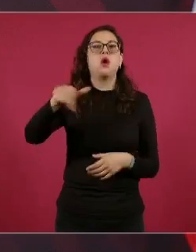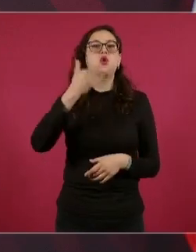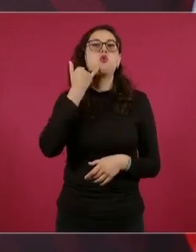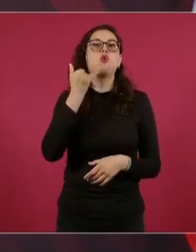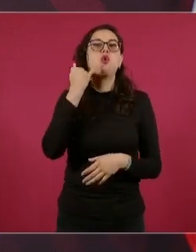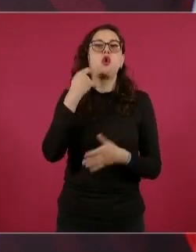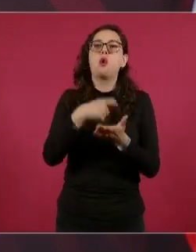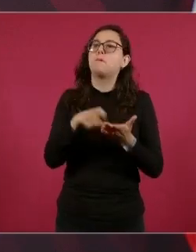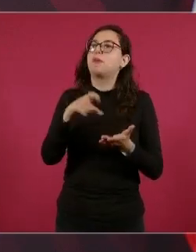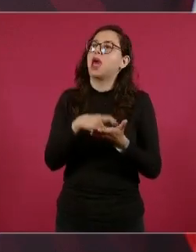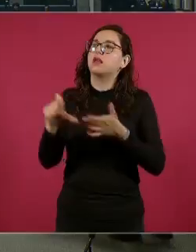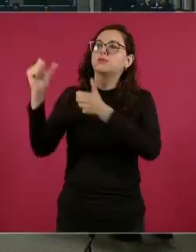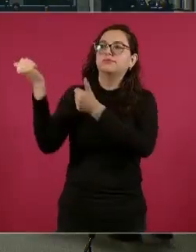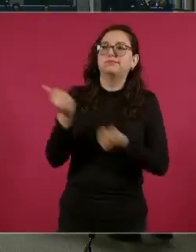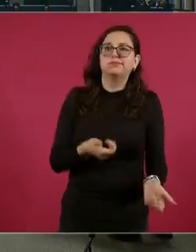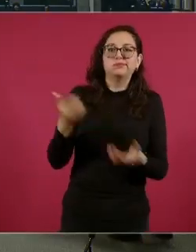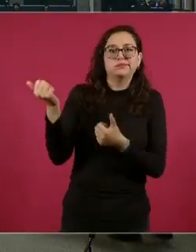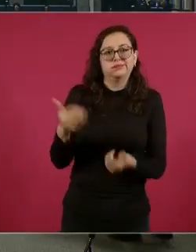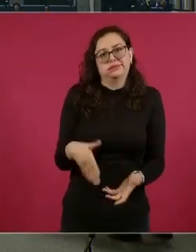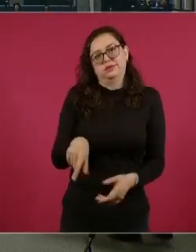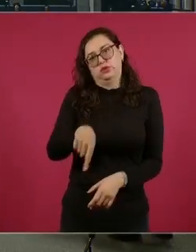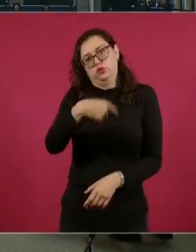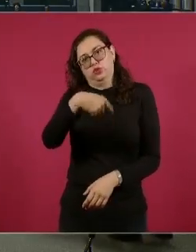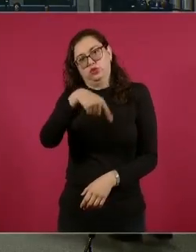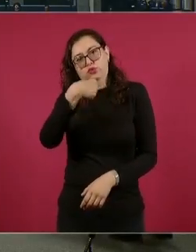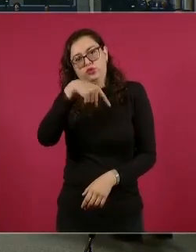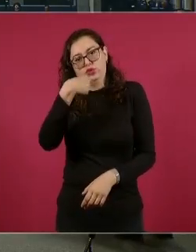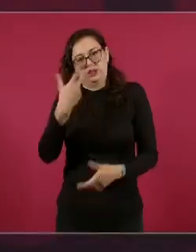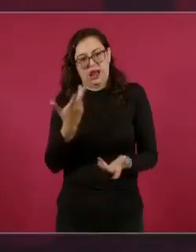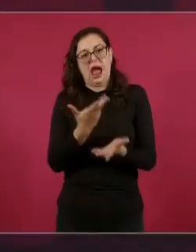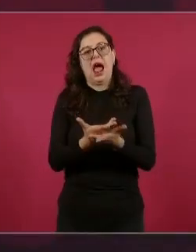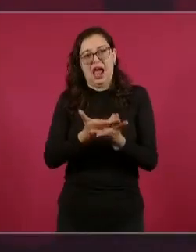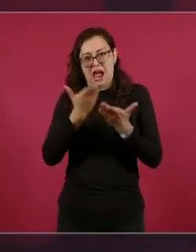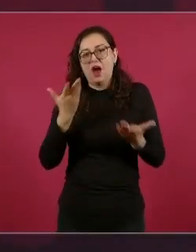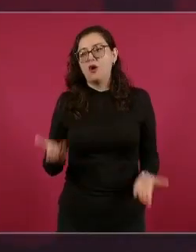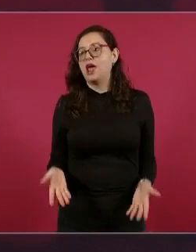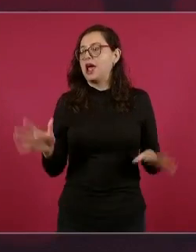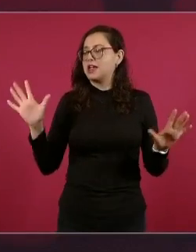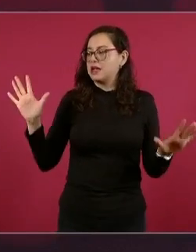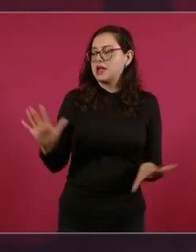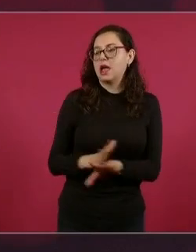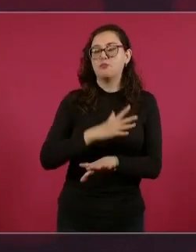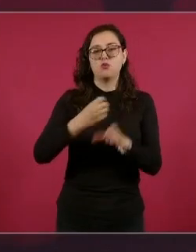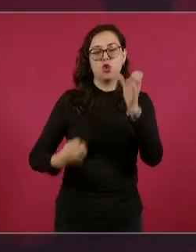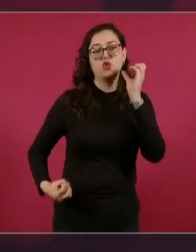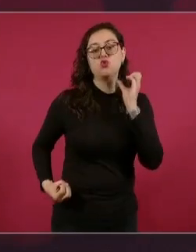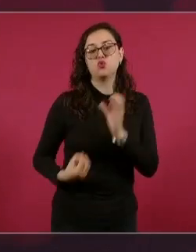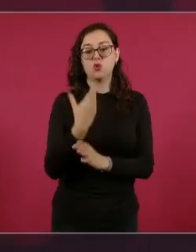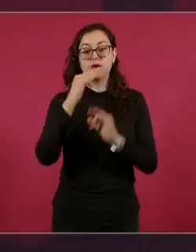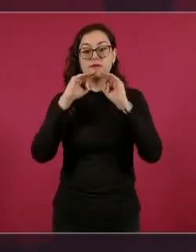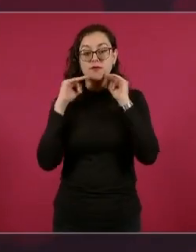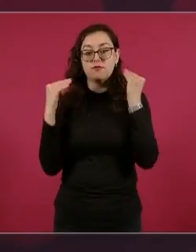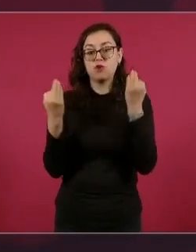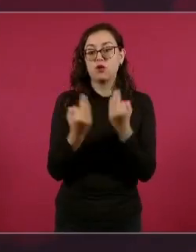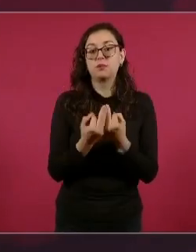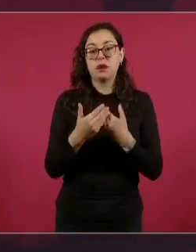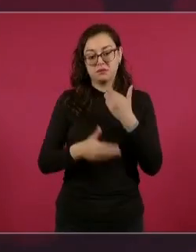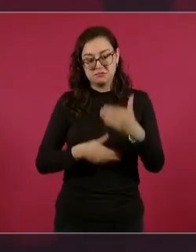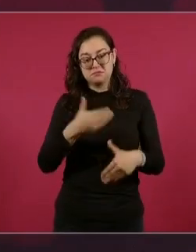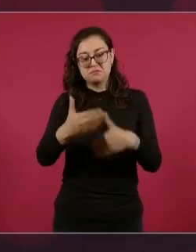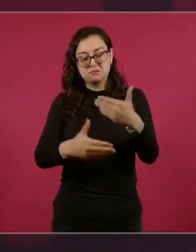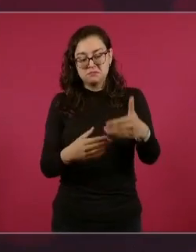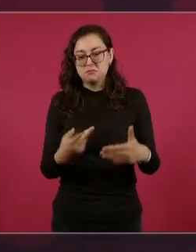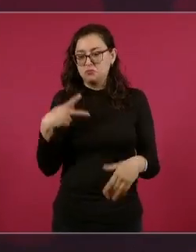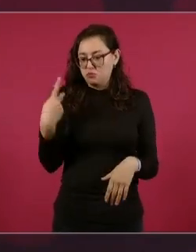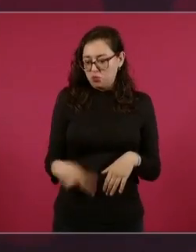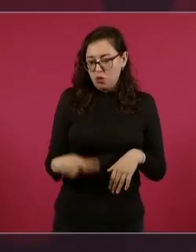casi toda, y eso nos está ayudando a que se generen empleos en